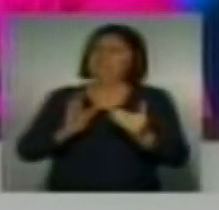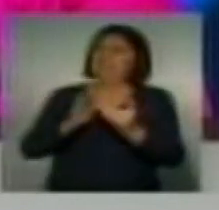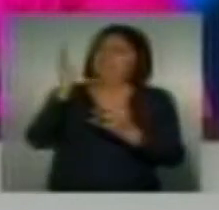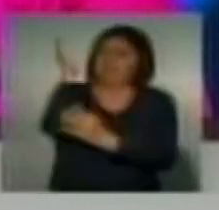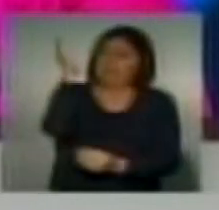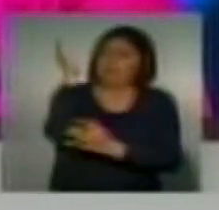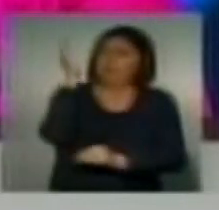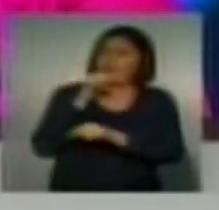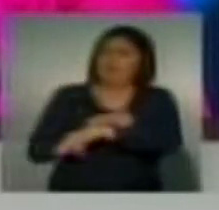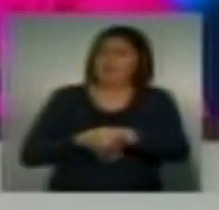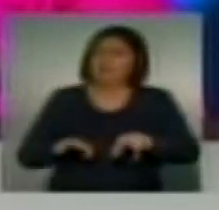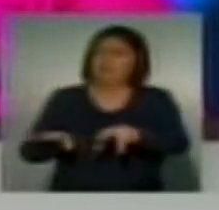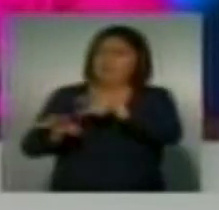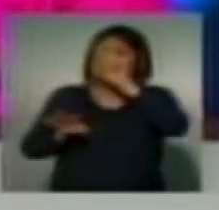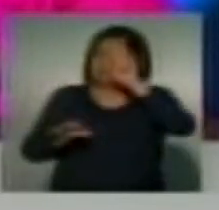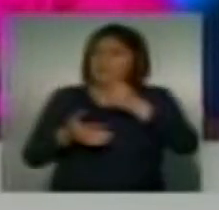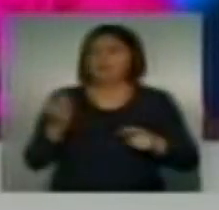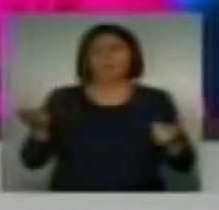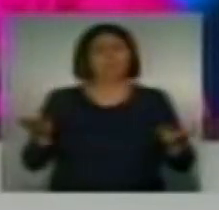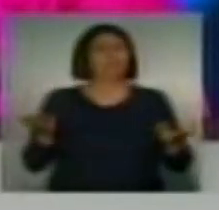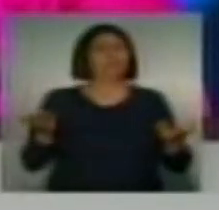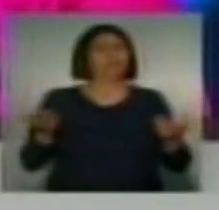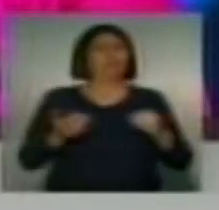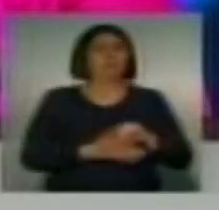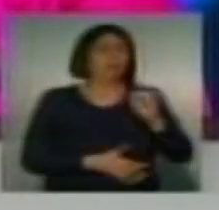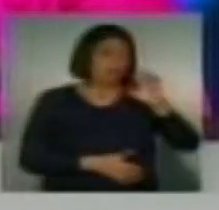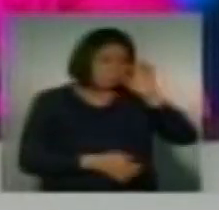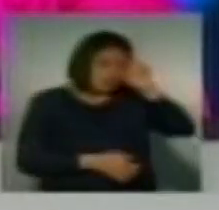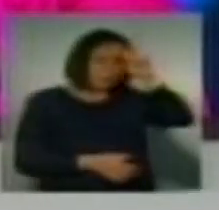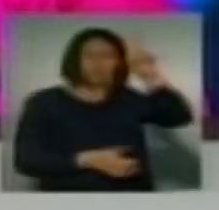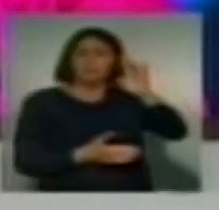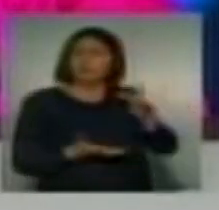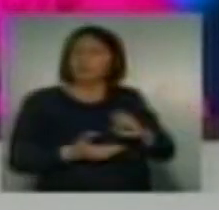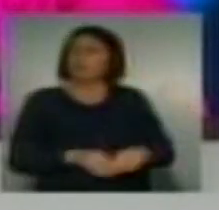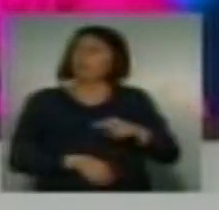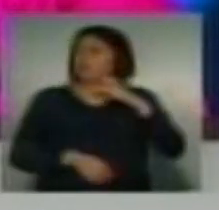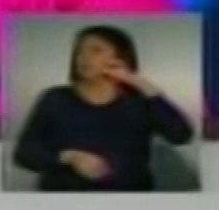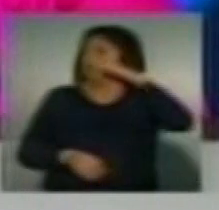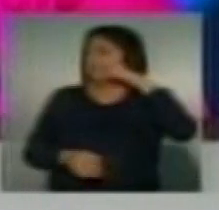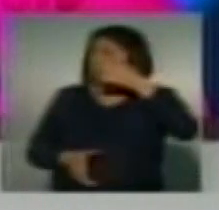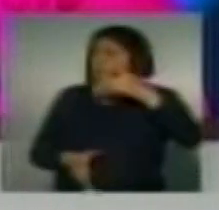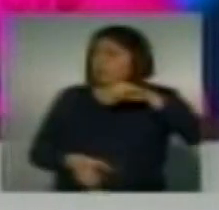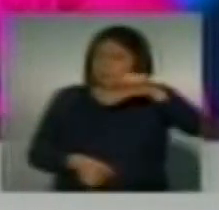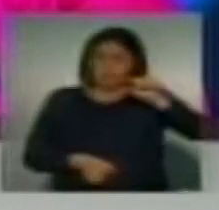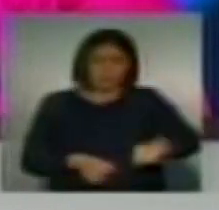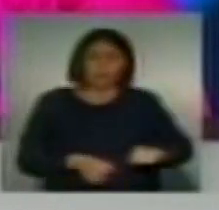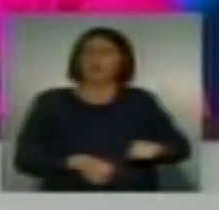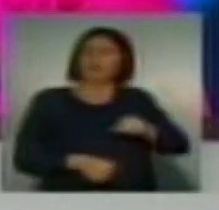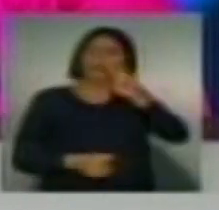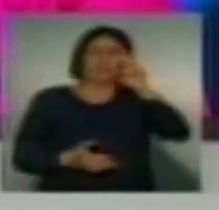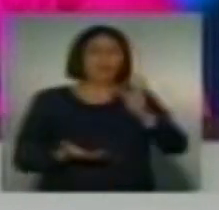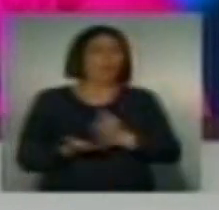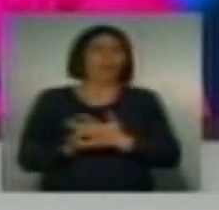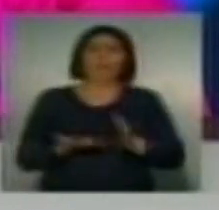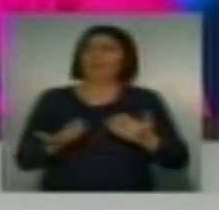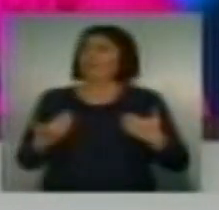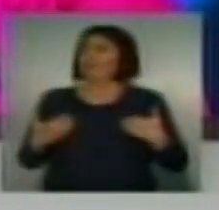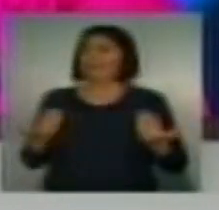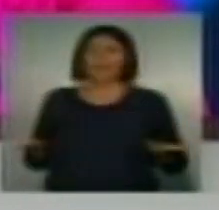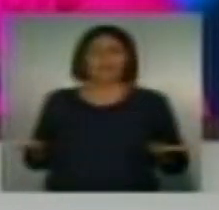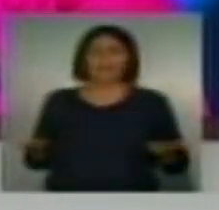Perú sin embargo echarate Cuzco quillabamba puno y el sur del país no tienen el gas